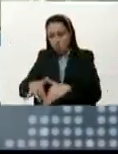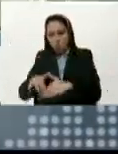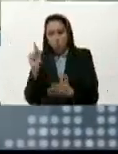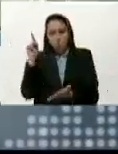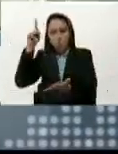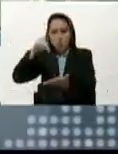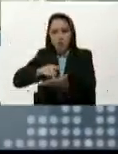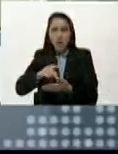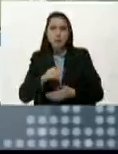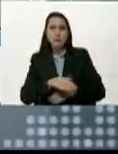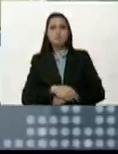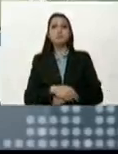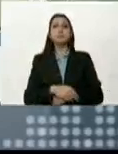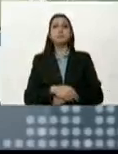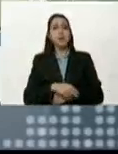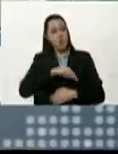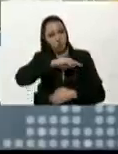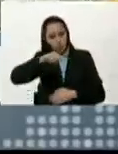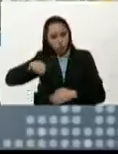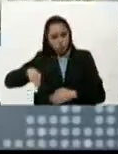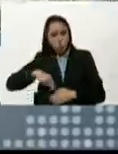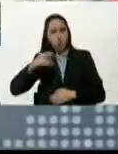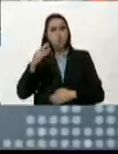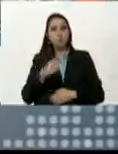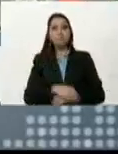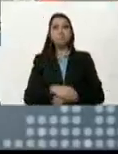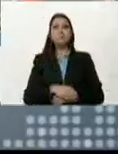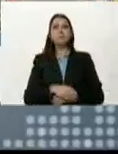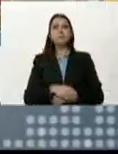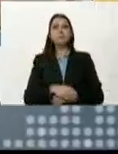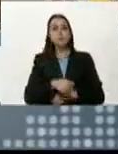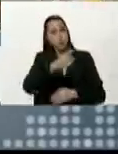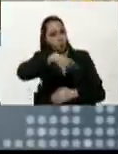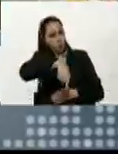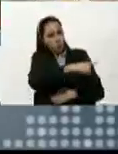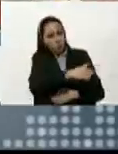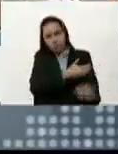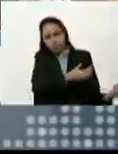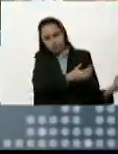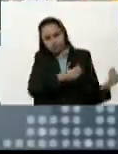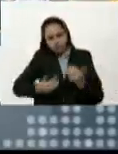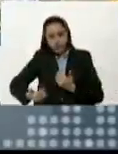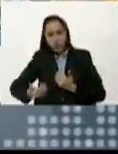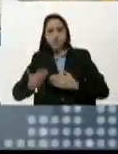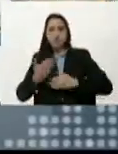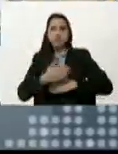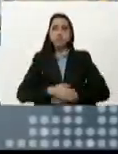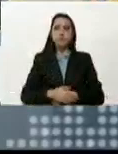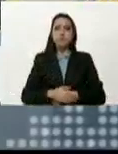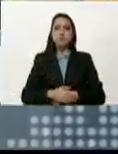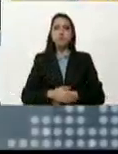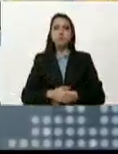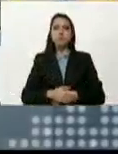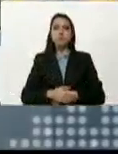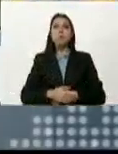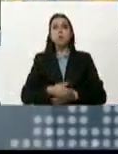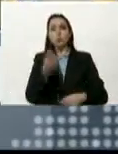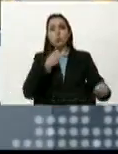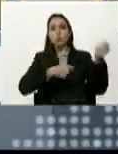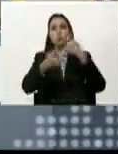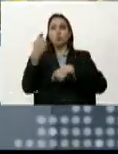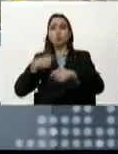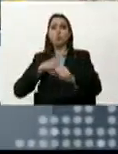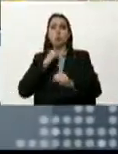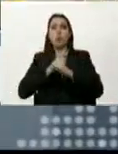venid a nosotros vosotros venid a nosotros con vuestras inversiones